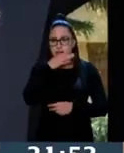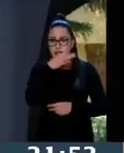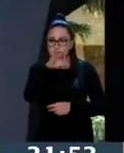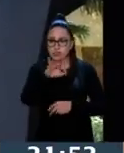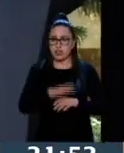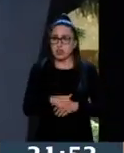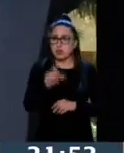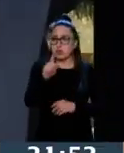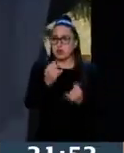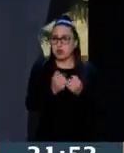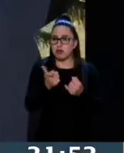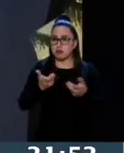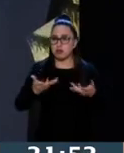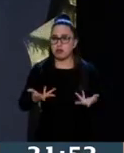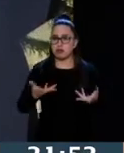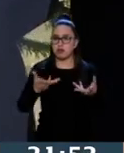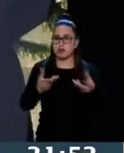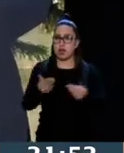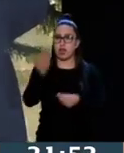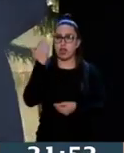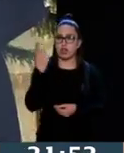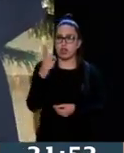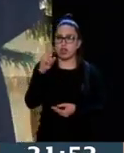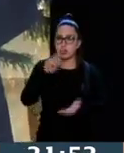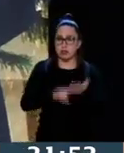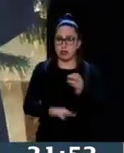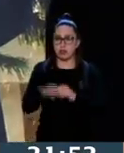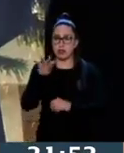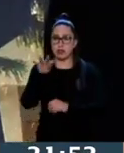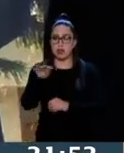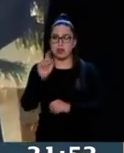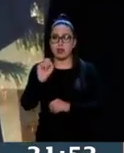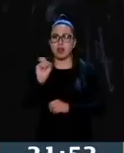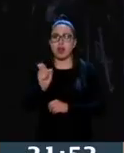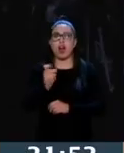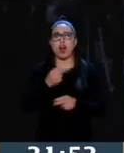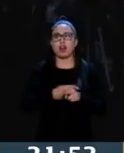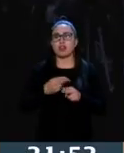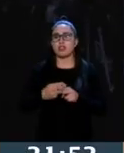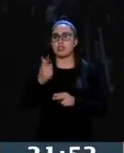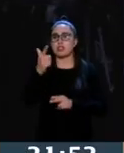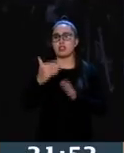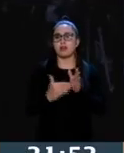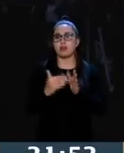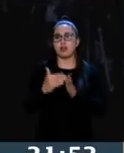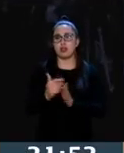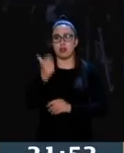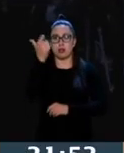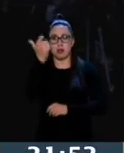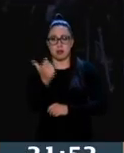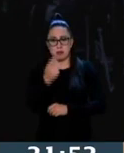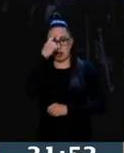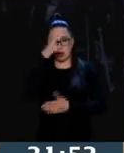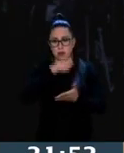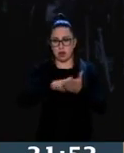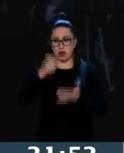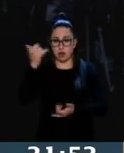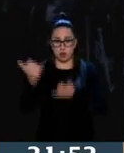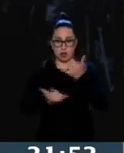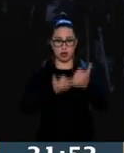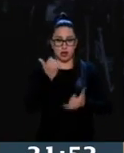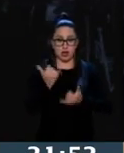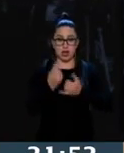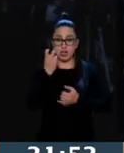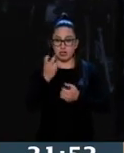así como la erogación en diciembre de 2019 de más de 7 millones de pesos en juguetes que